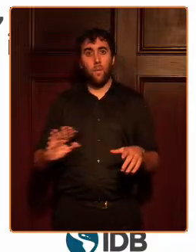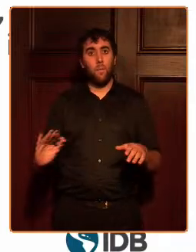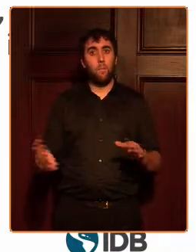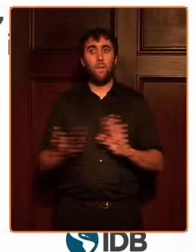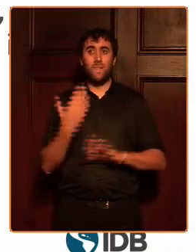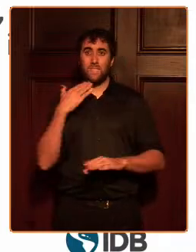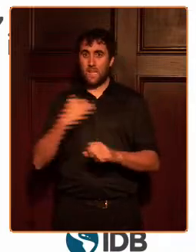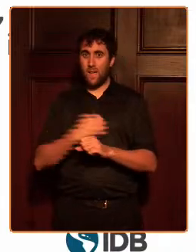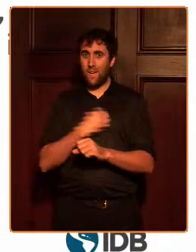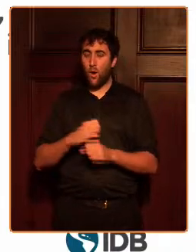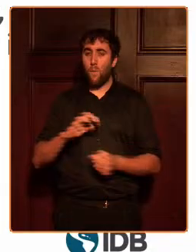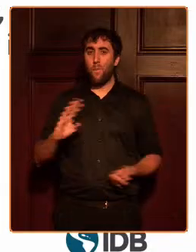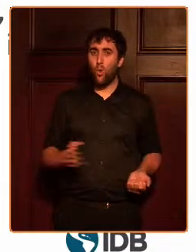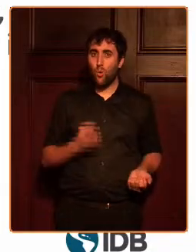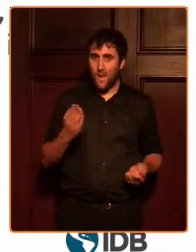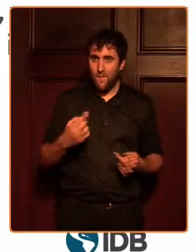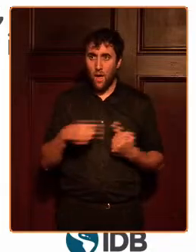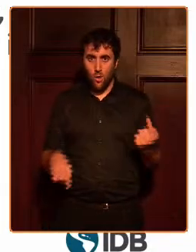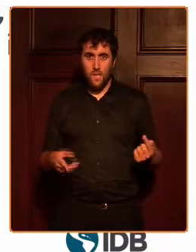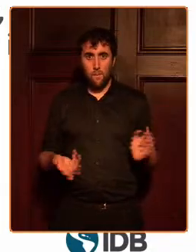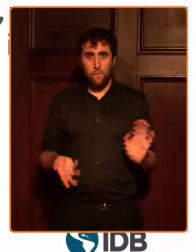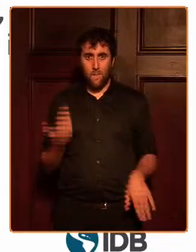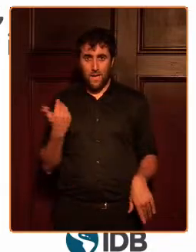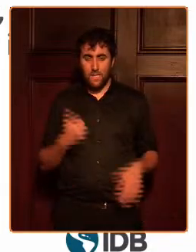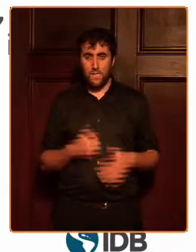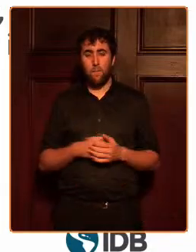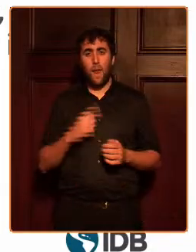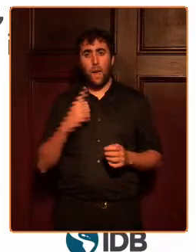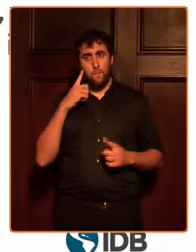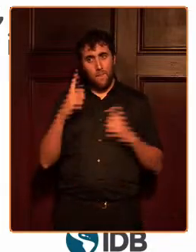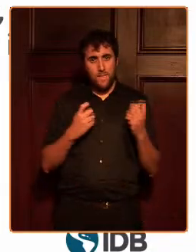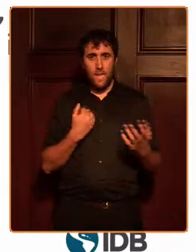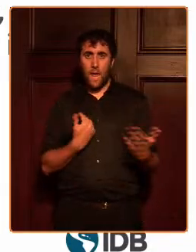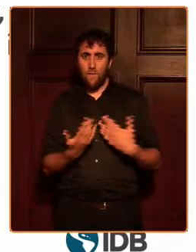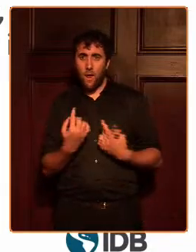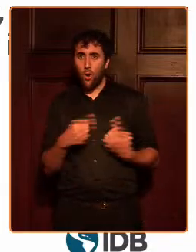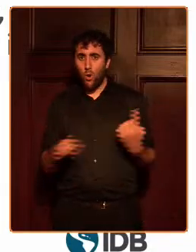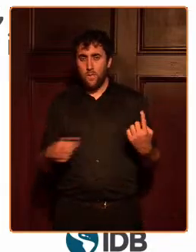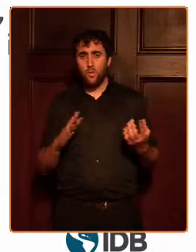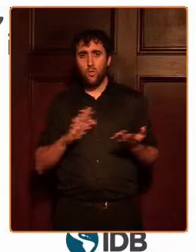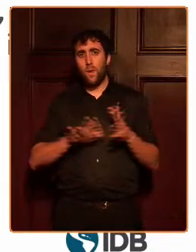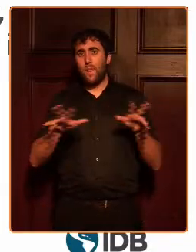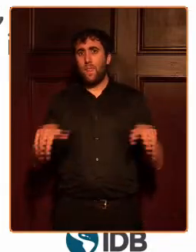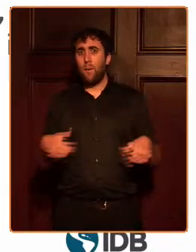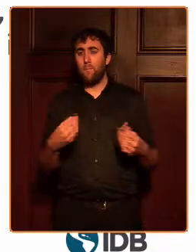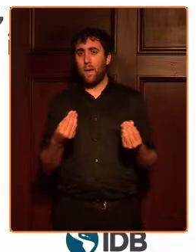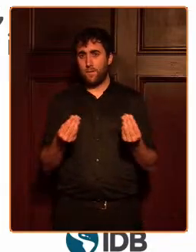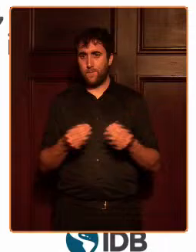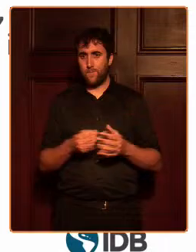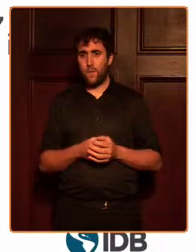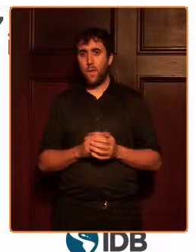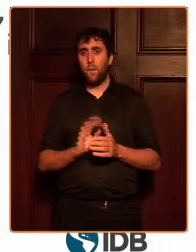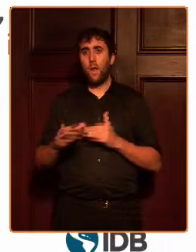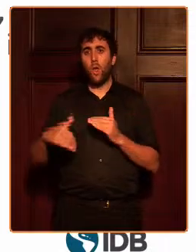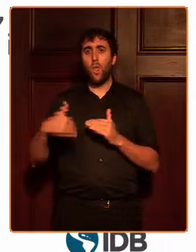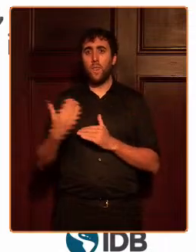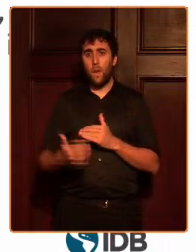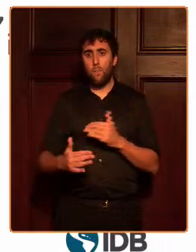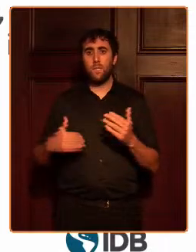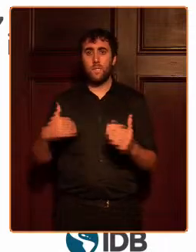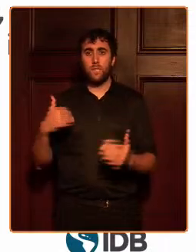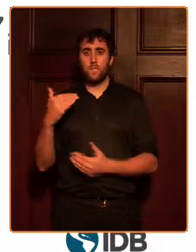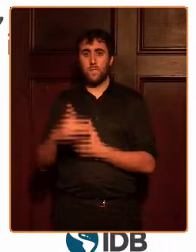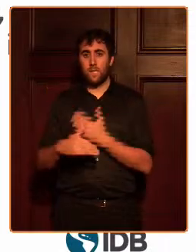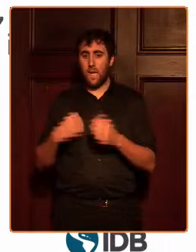para productividad, para reflexionar, para generar ideas, pero en el transcurso de estos